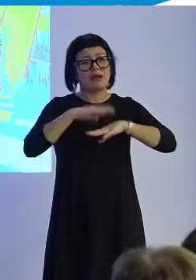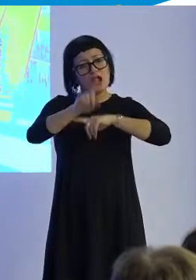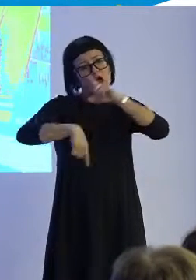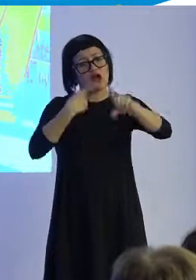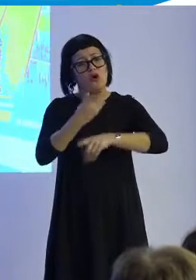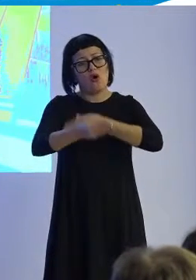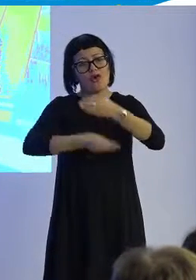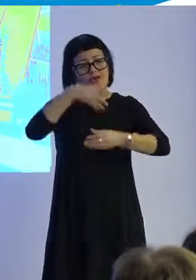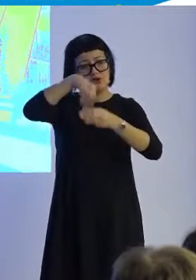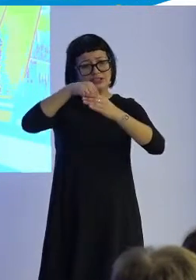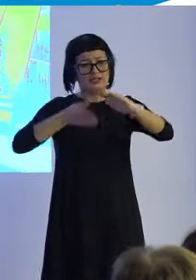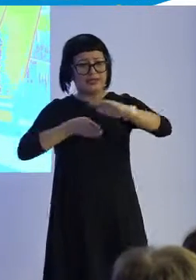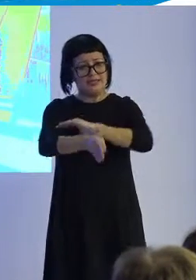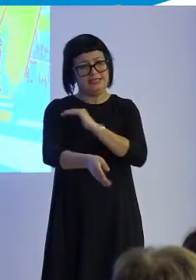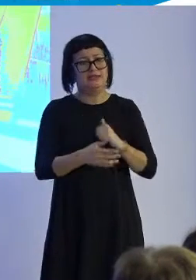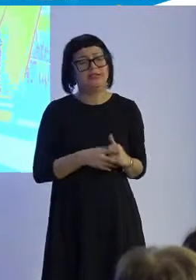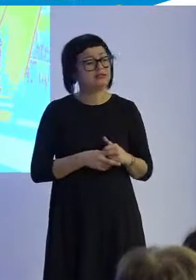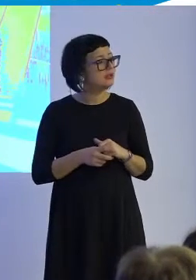accesibles.